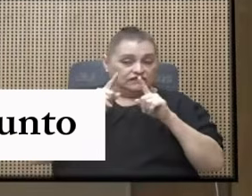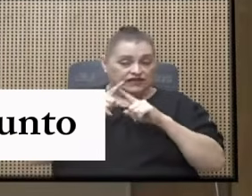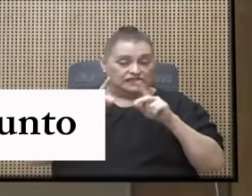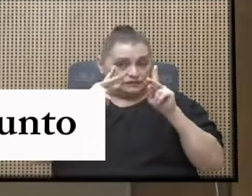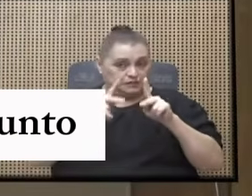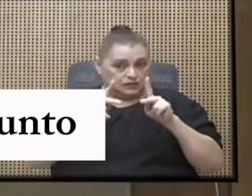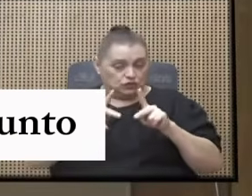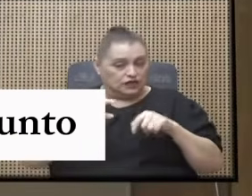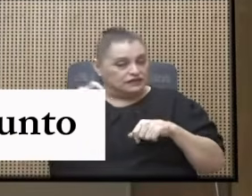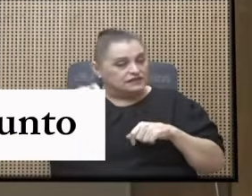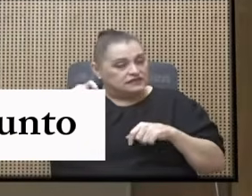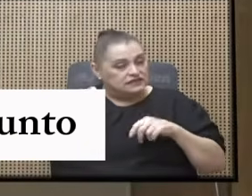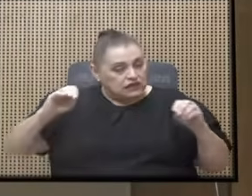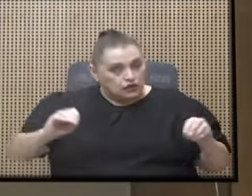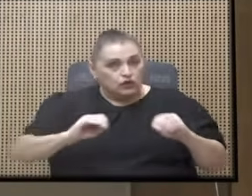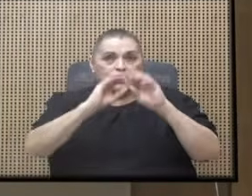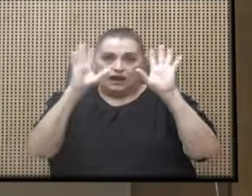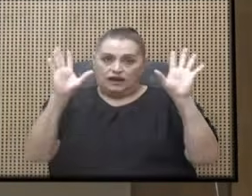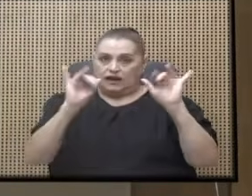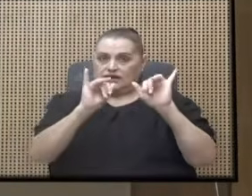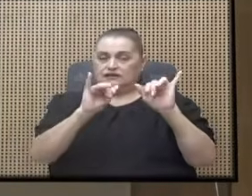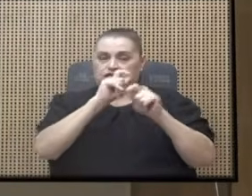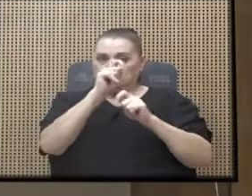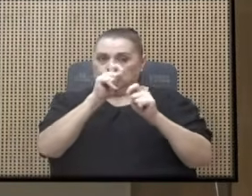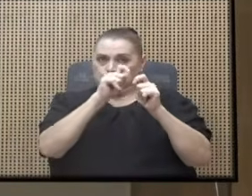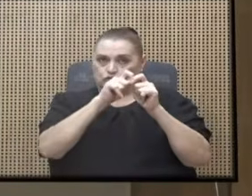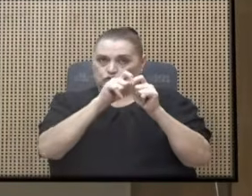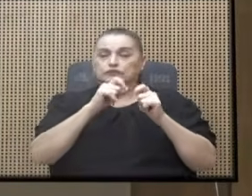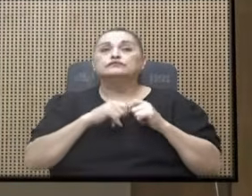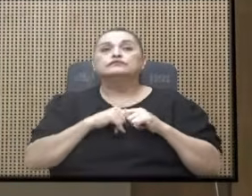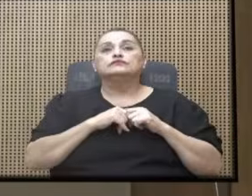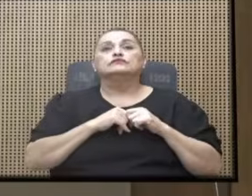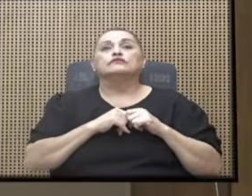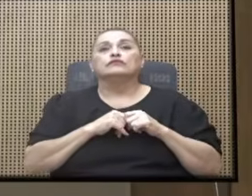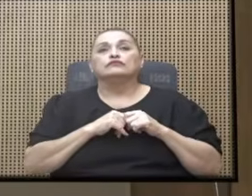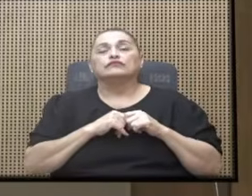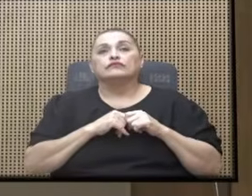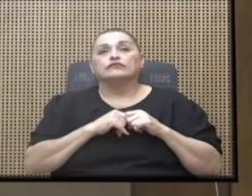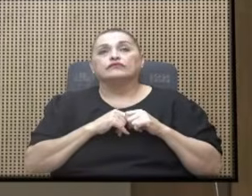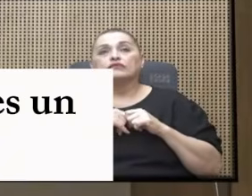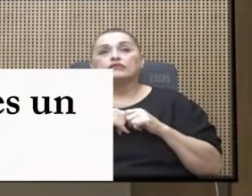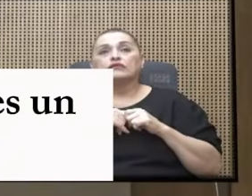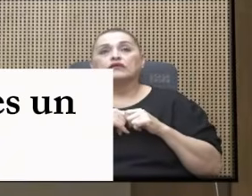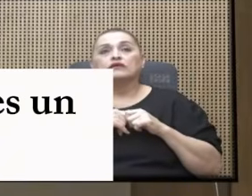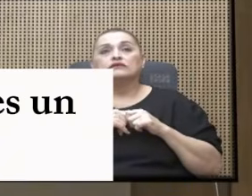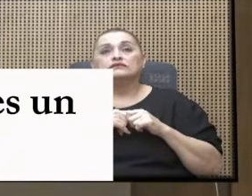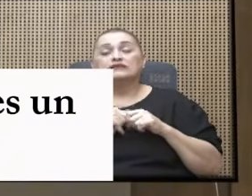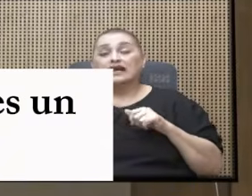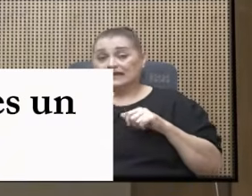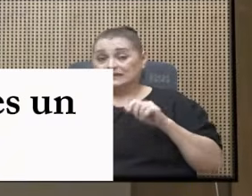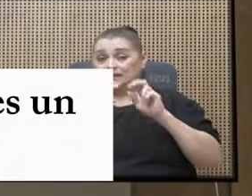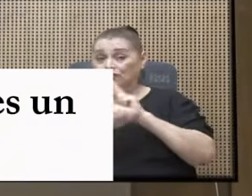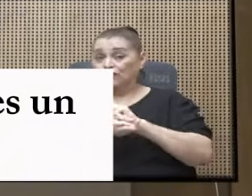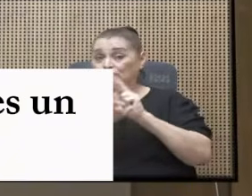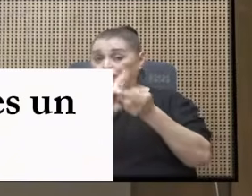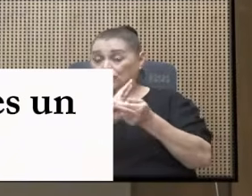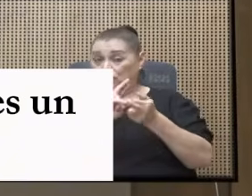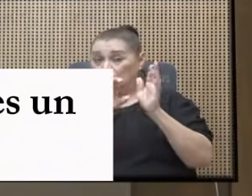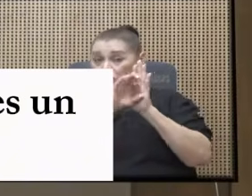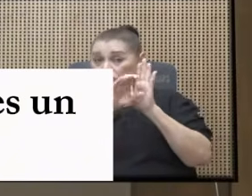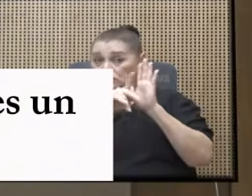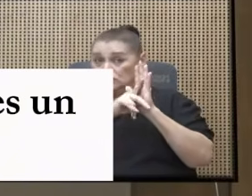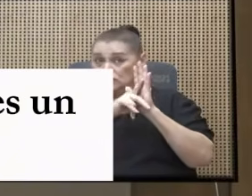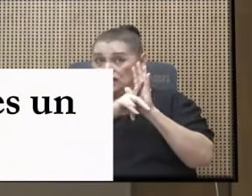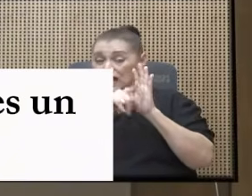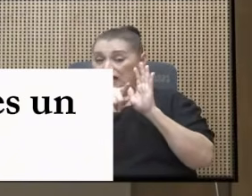necesario clarificar o explicar ese punto. En todo caso, esta reforma constitucional